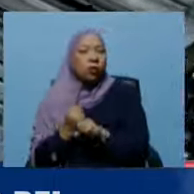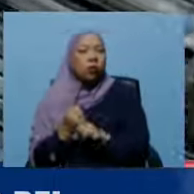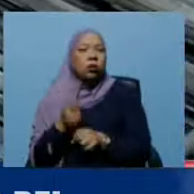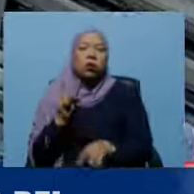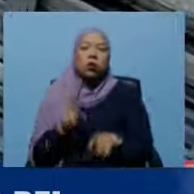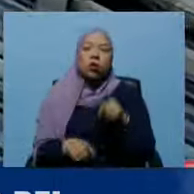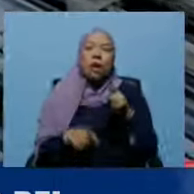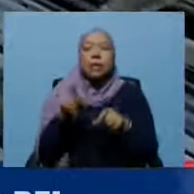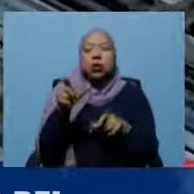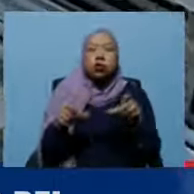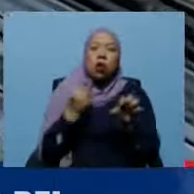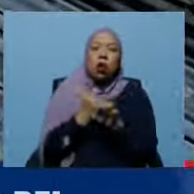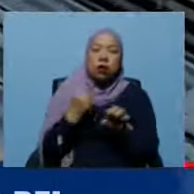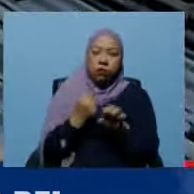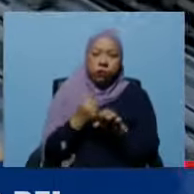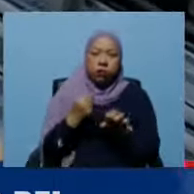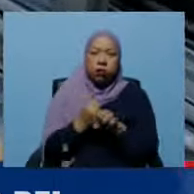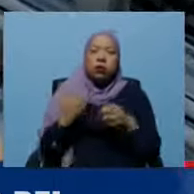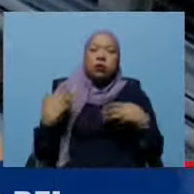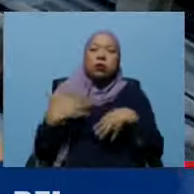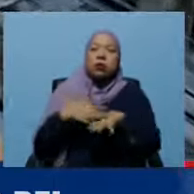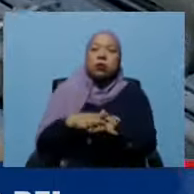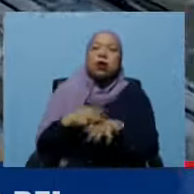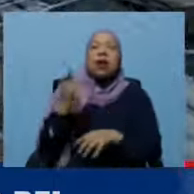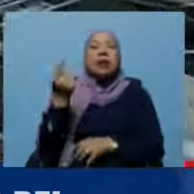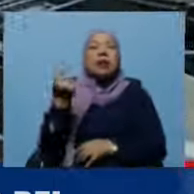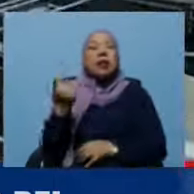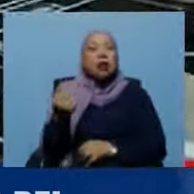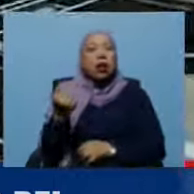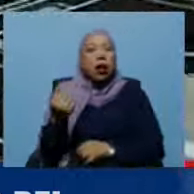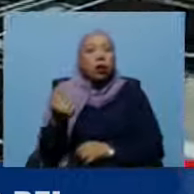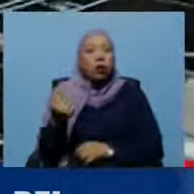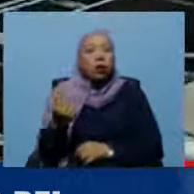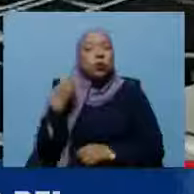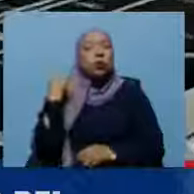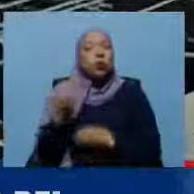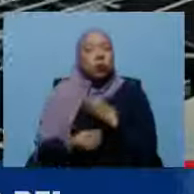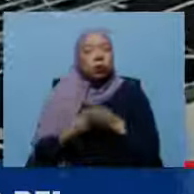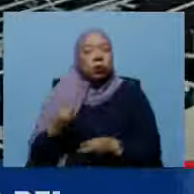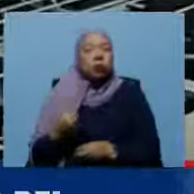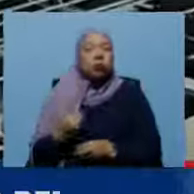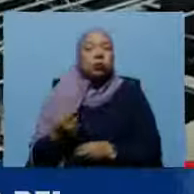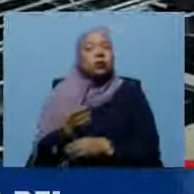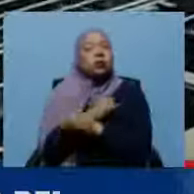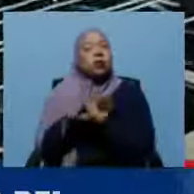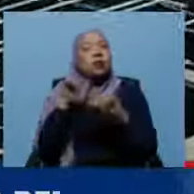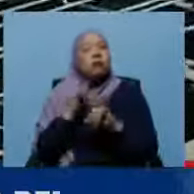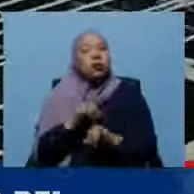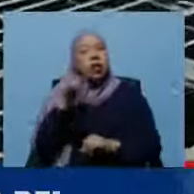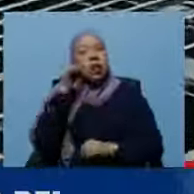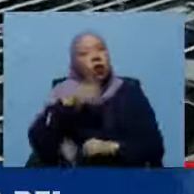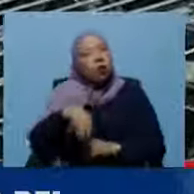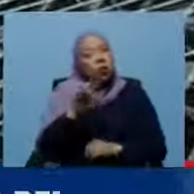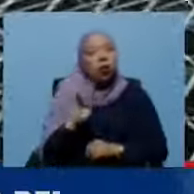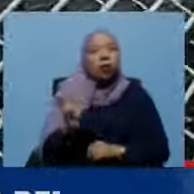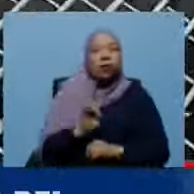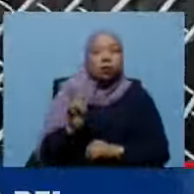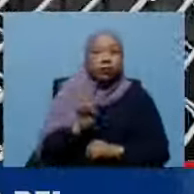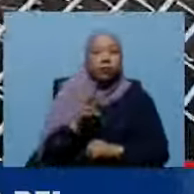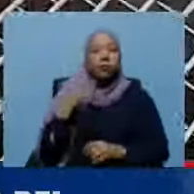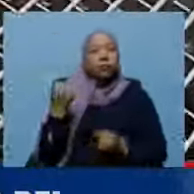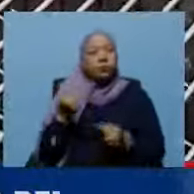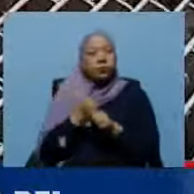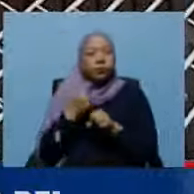sus trabajadoras, y que el crecimiento económico sea para la felicidad del pueblo venezolano, que el